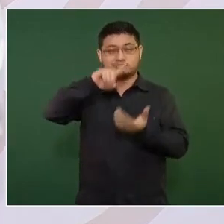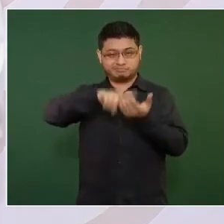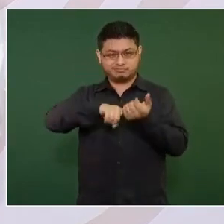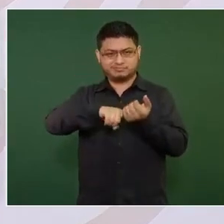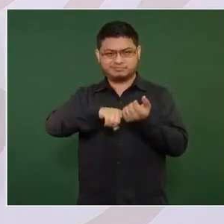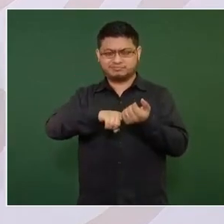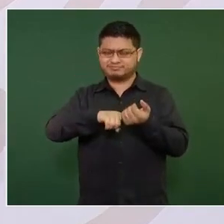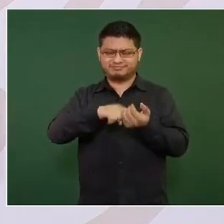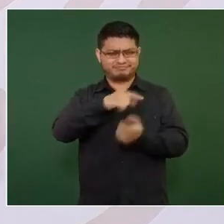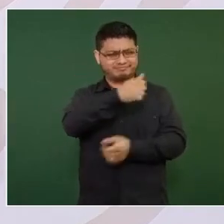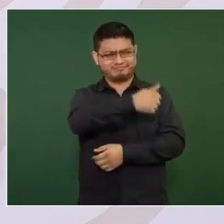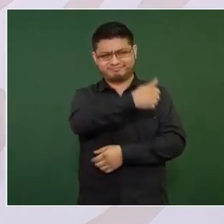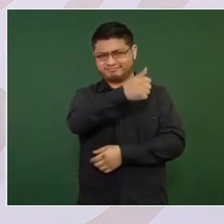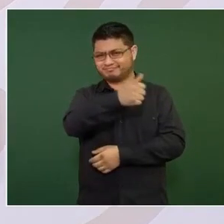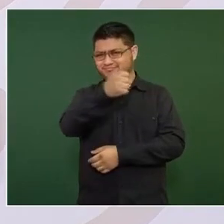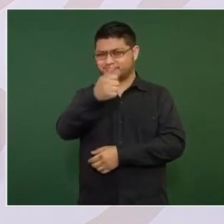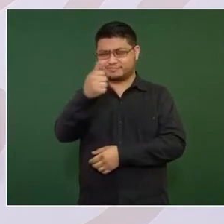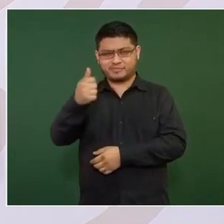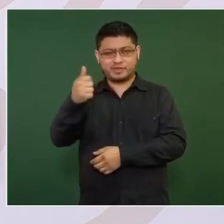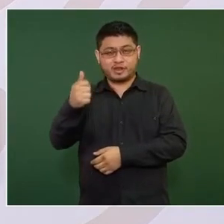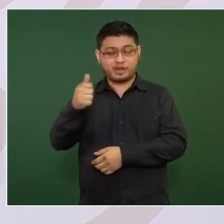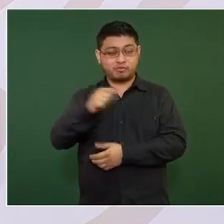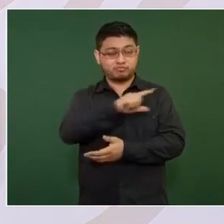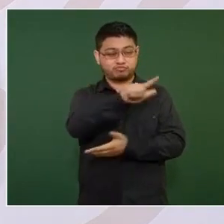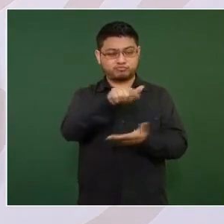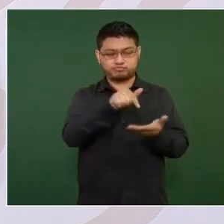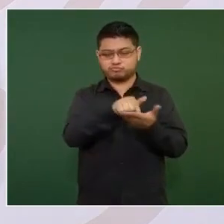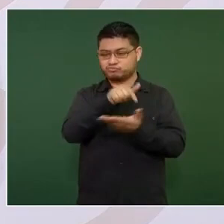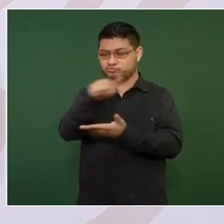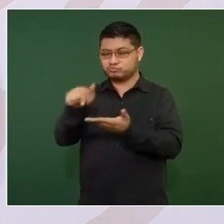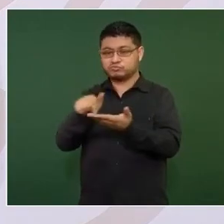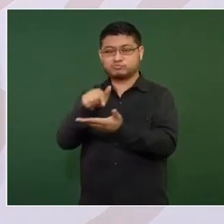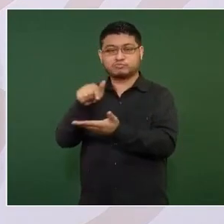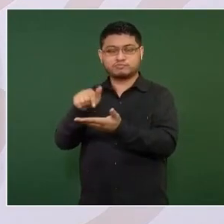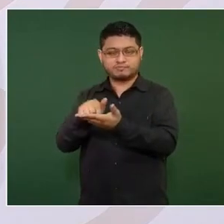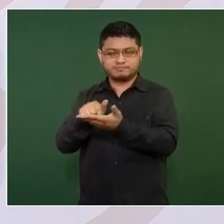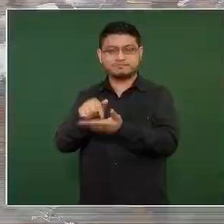los pueblos de nuestro querido México.